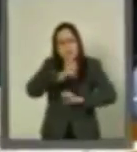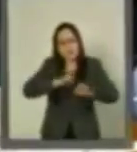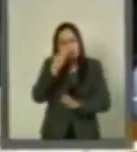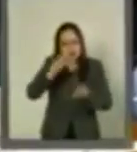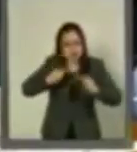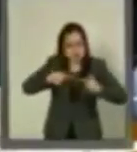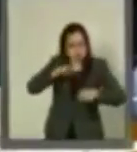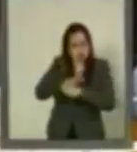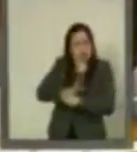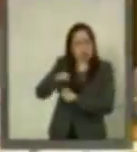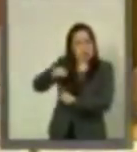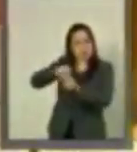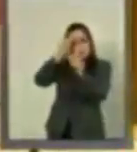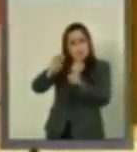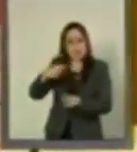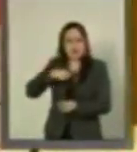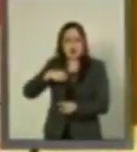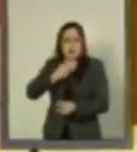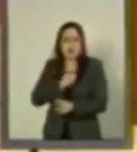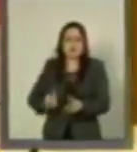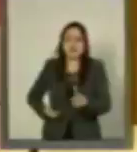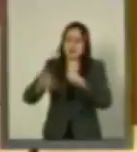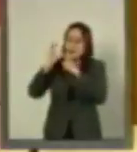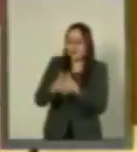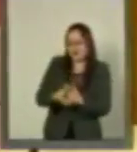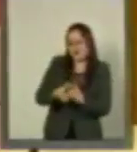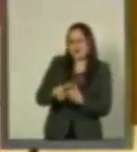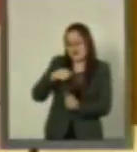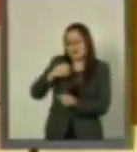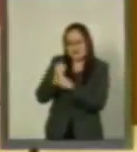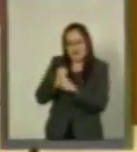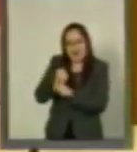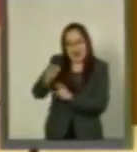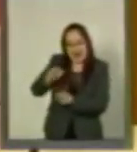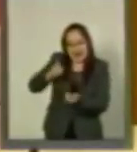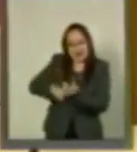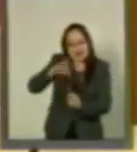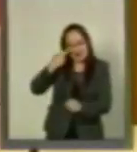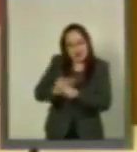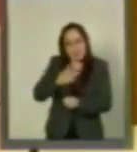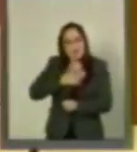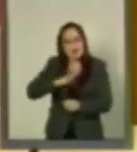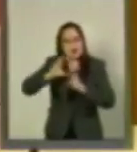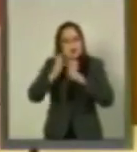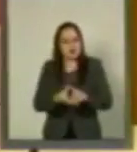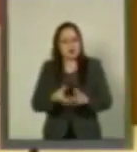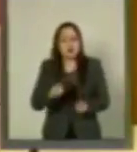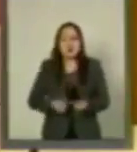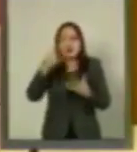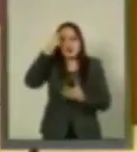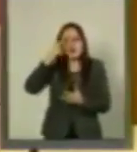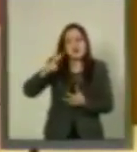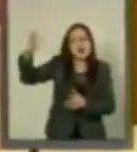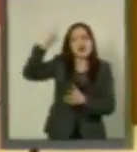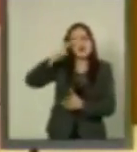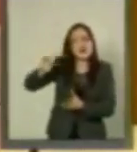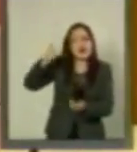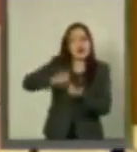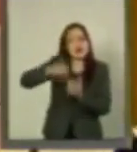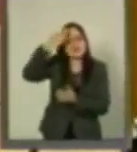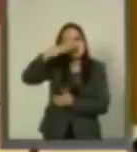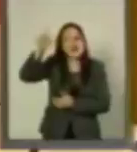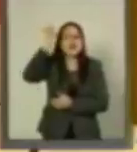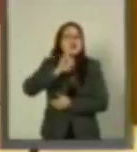tema personal, señor secretario, soy presidenta de una comisión. Aquí están el número de viajes que realiza la